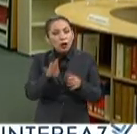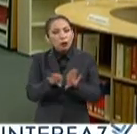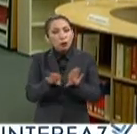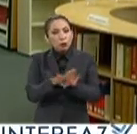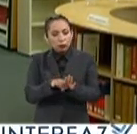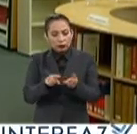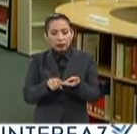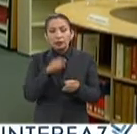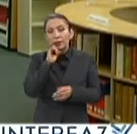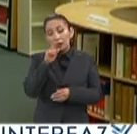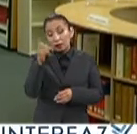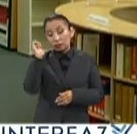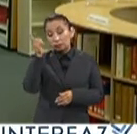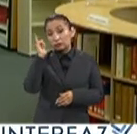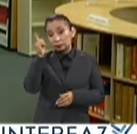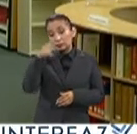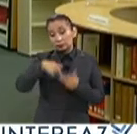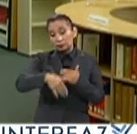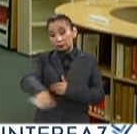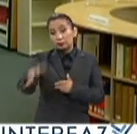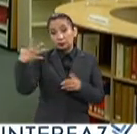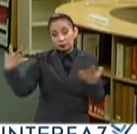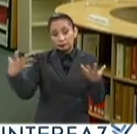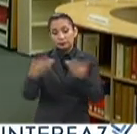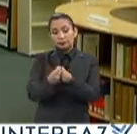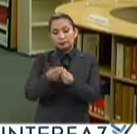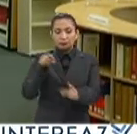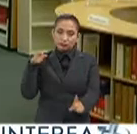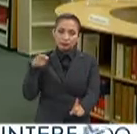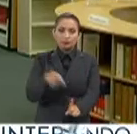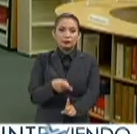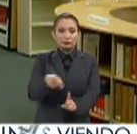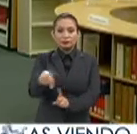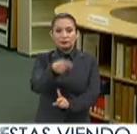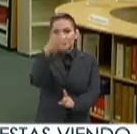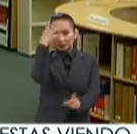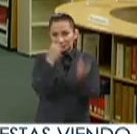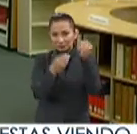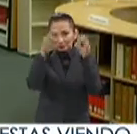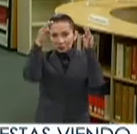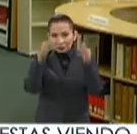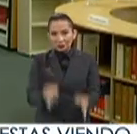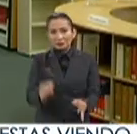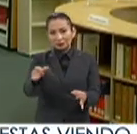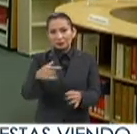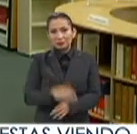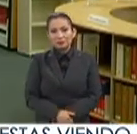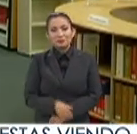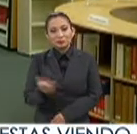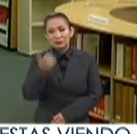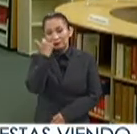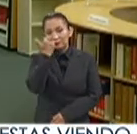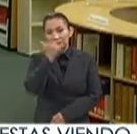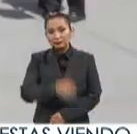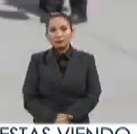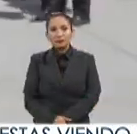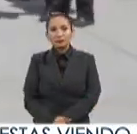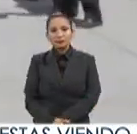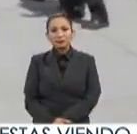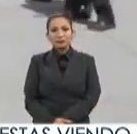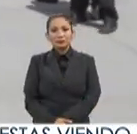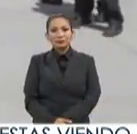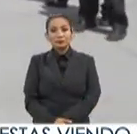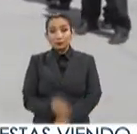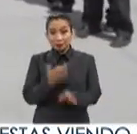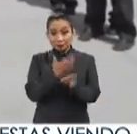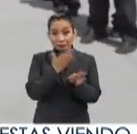previsiblemente, esperamos que esto tenga un impacto directo en los aprendizajes esperados de los estudiantes.